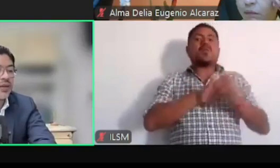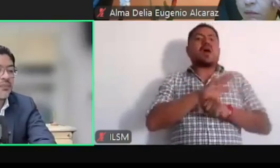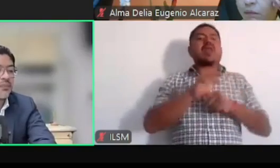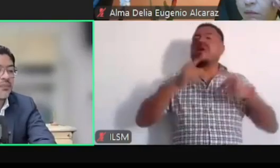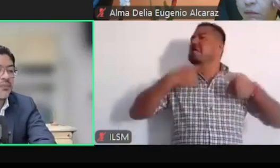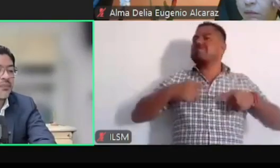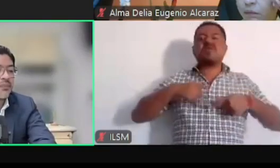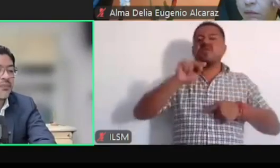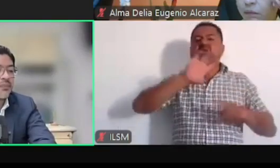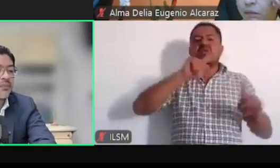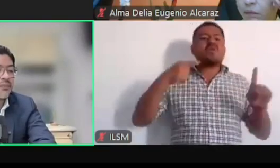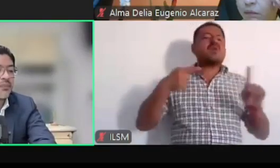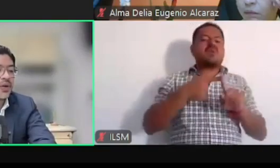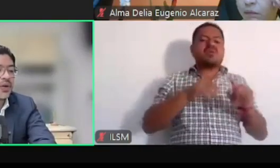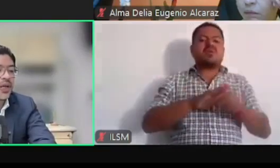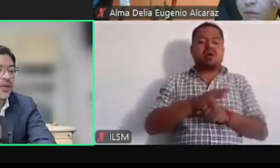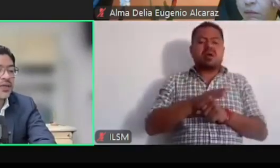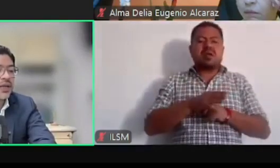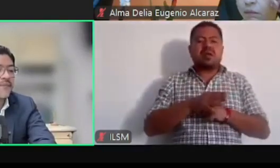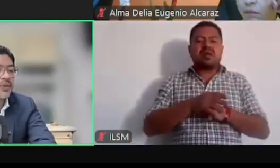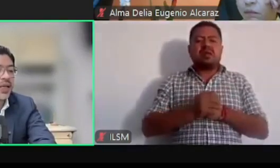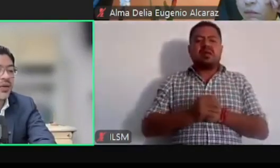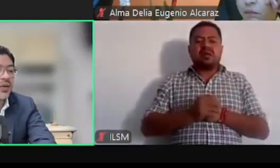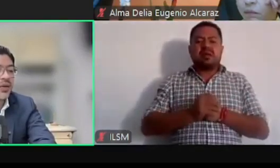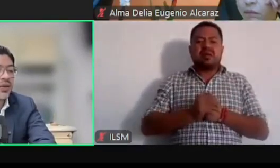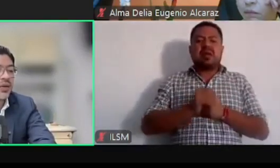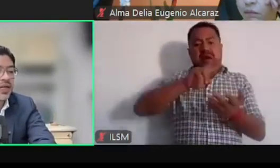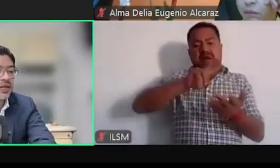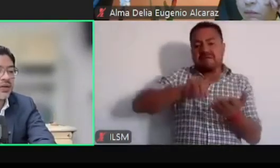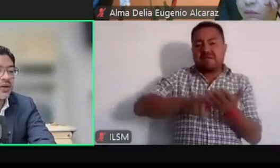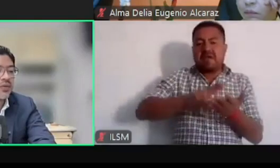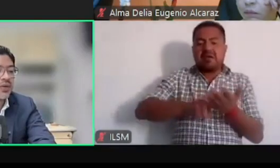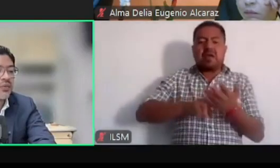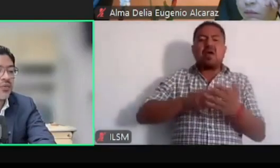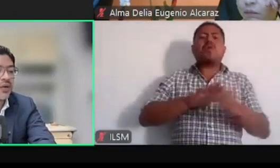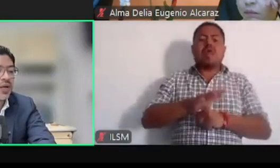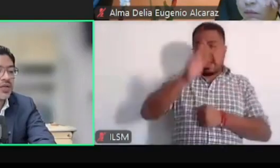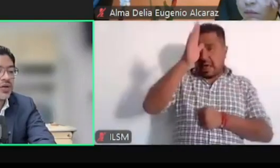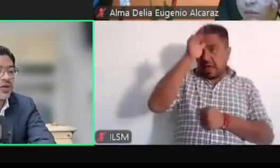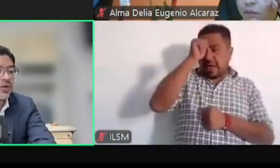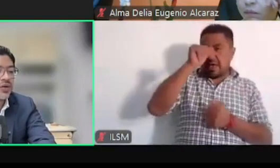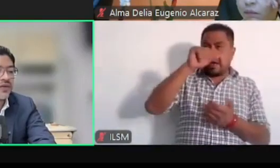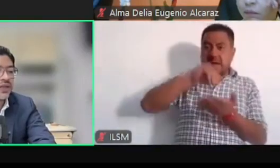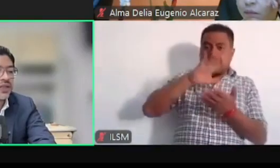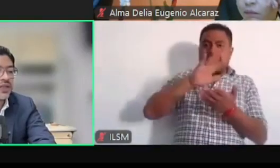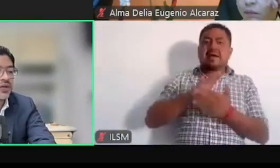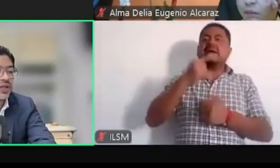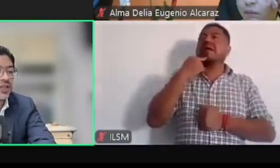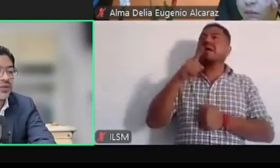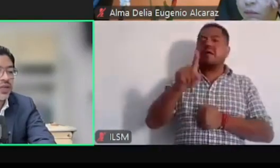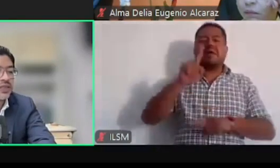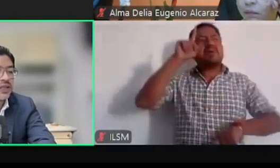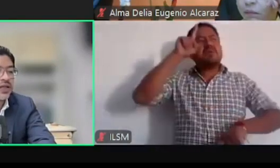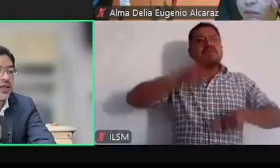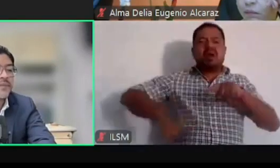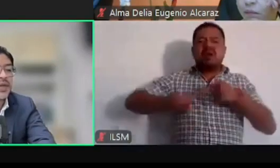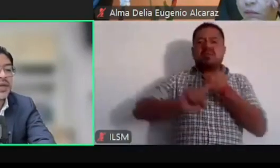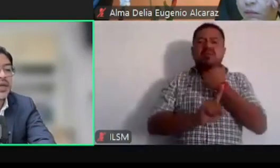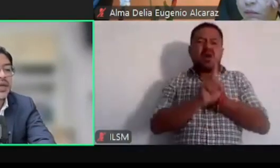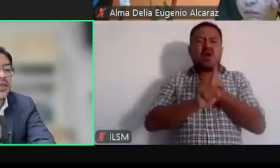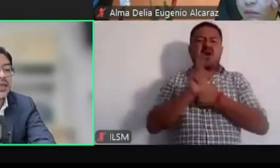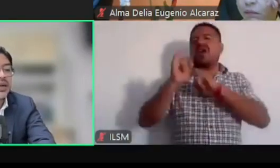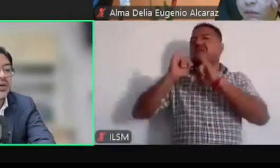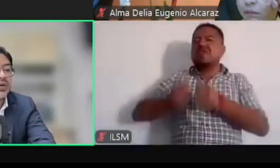encaminan a poner en evidencia que el acuerdo que impugna le hubiese generado alguna violación o afectación